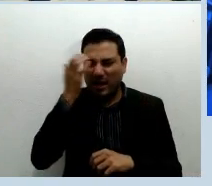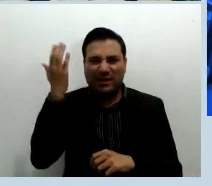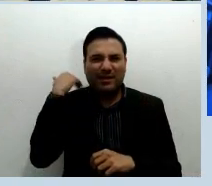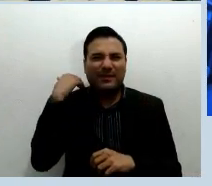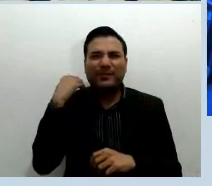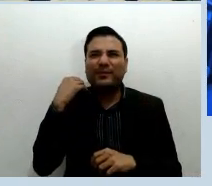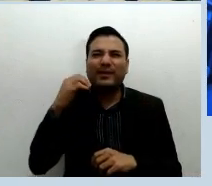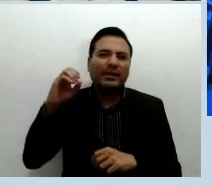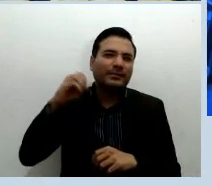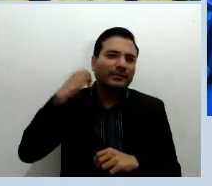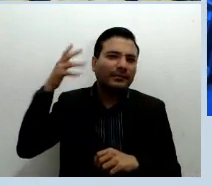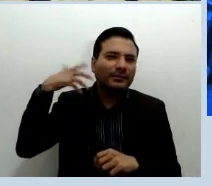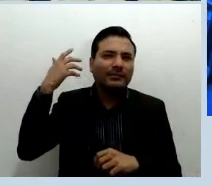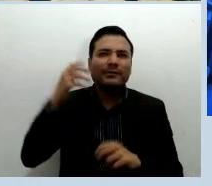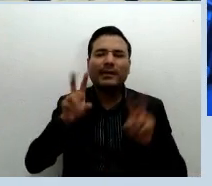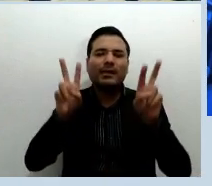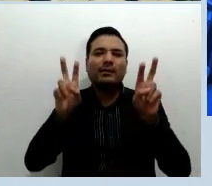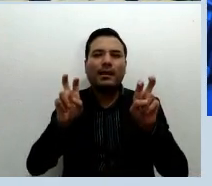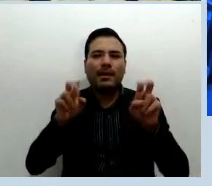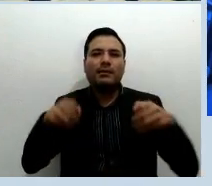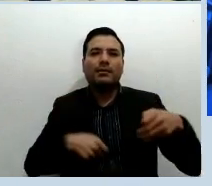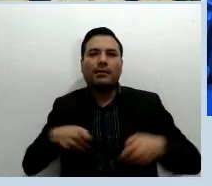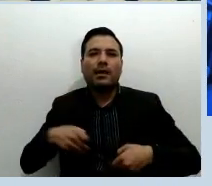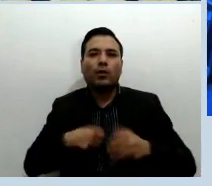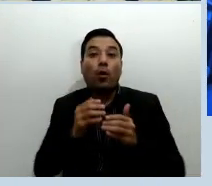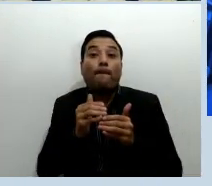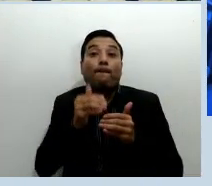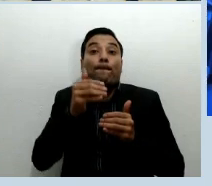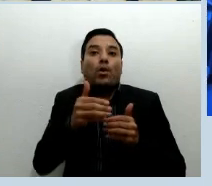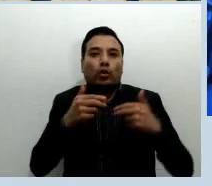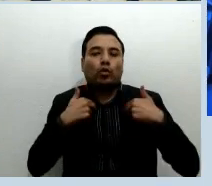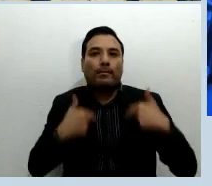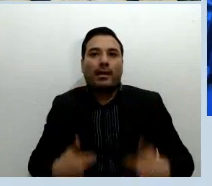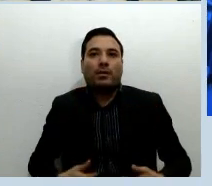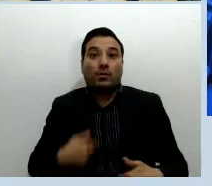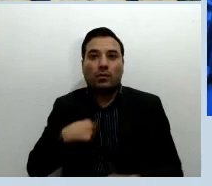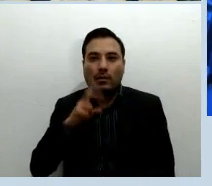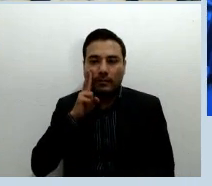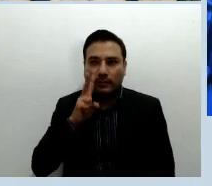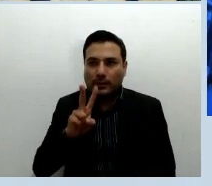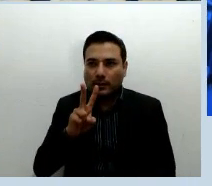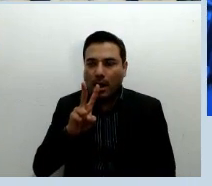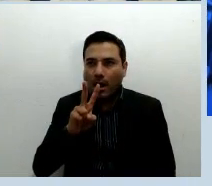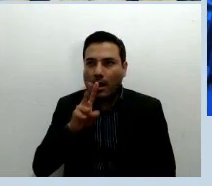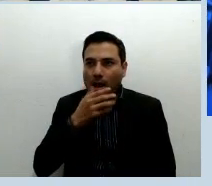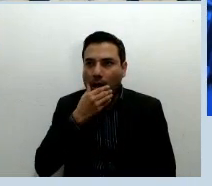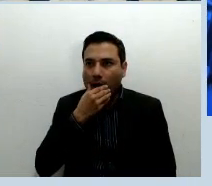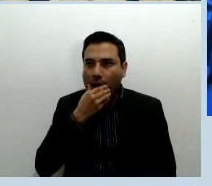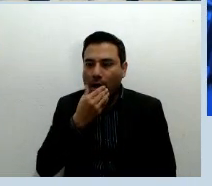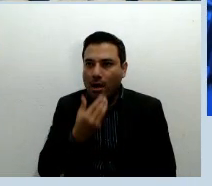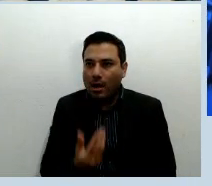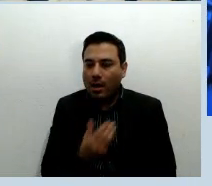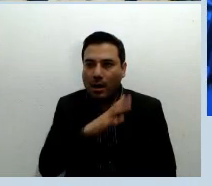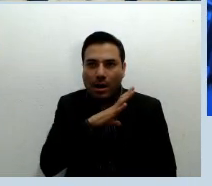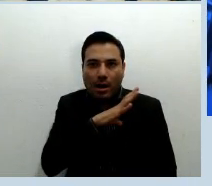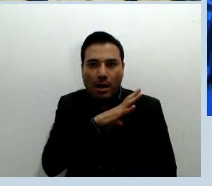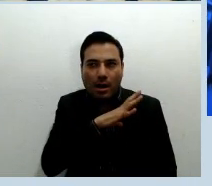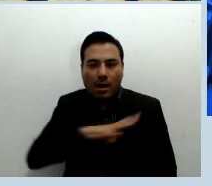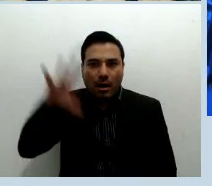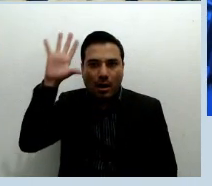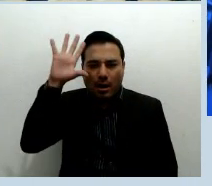Infante sobre el teatro postumano Y yo quedé pues maravillada o sea dije Wow o sea cómo es